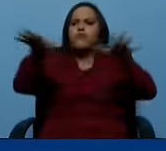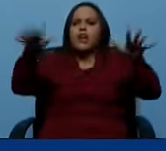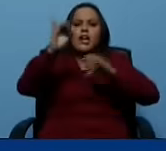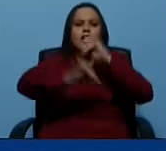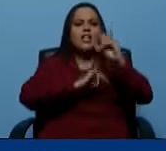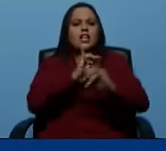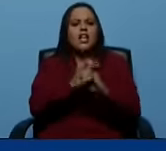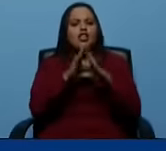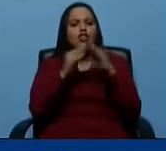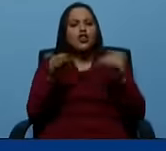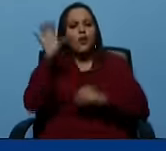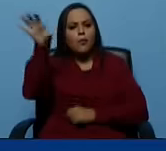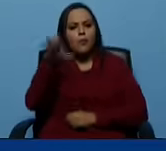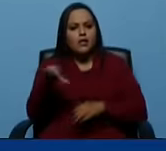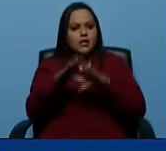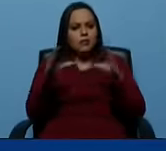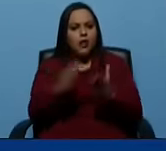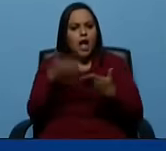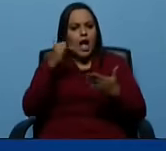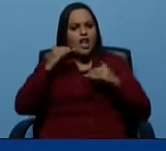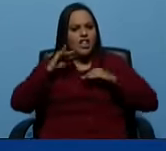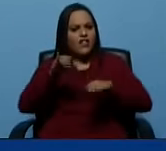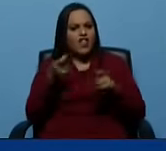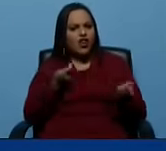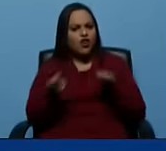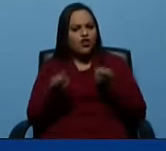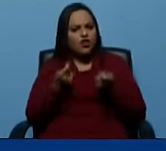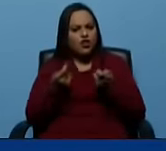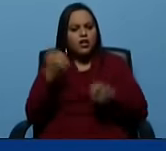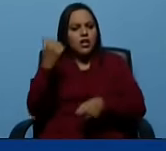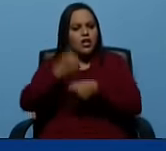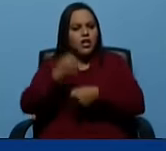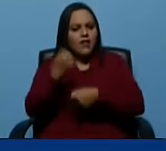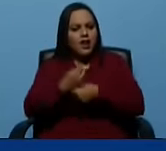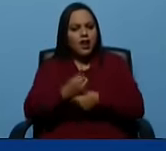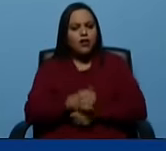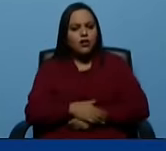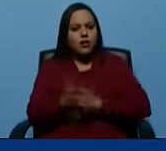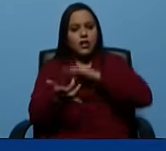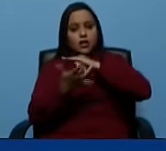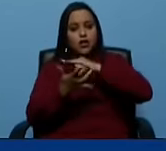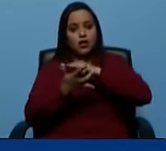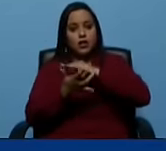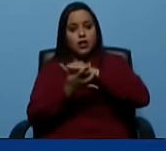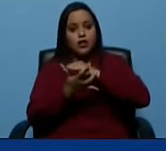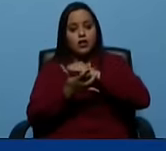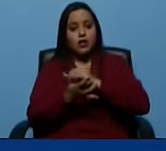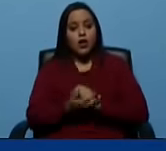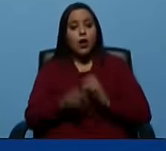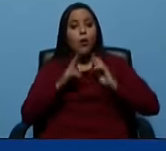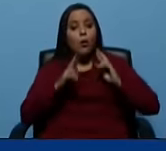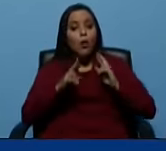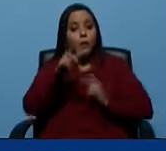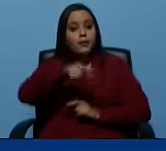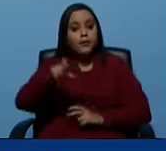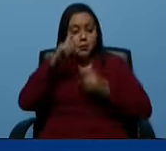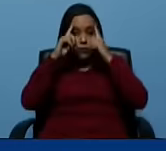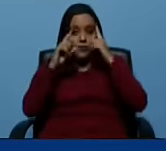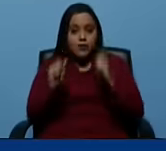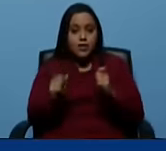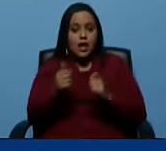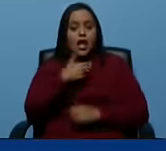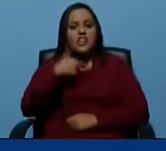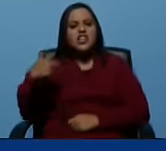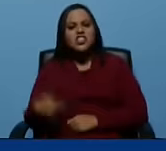mundo. Tiene un nivel de control y de acción tecnológica que ojalá los expertos de la China,